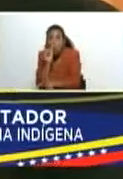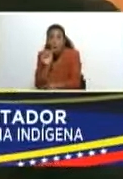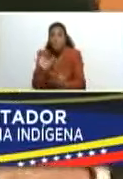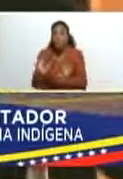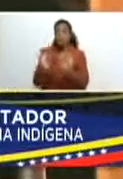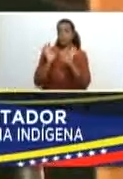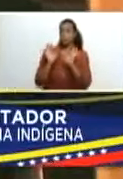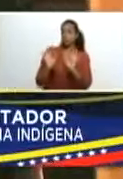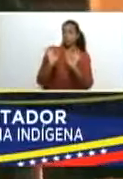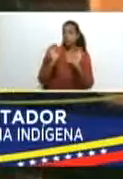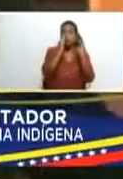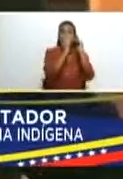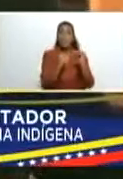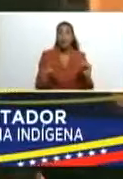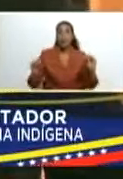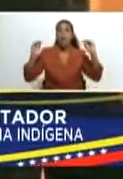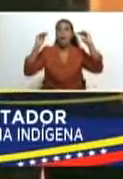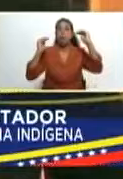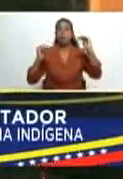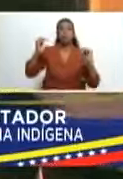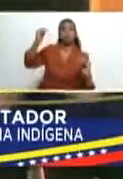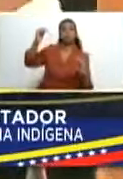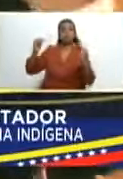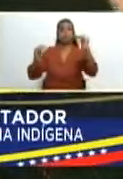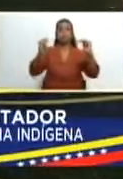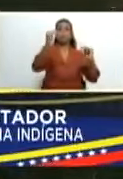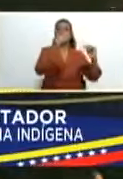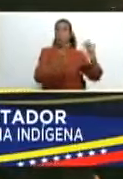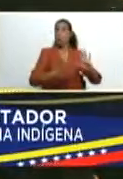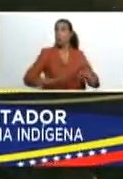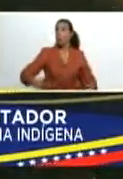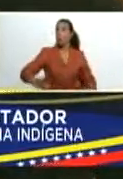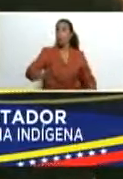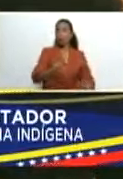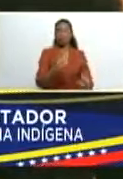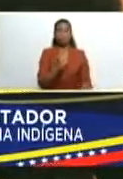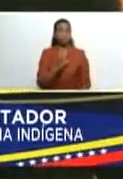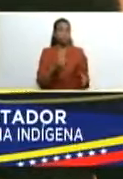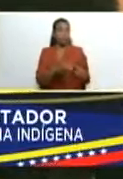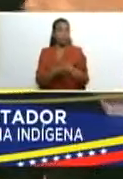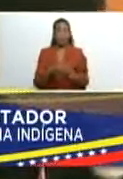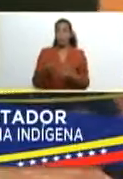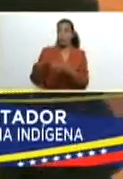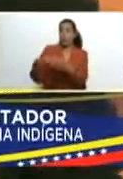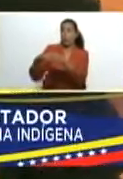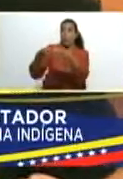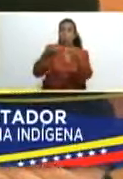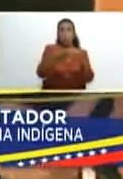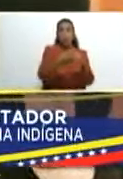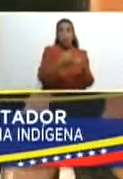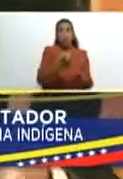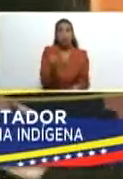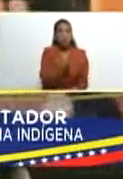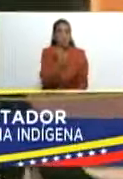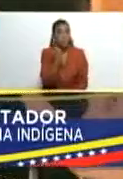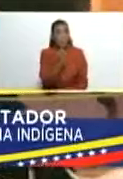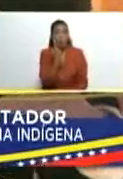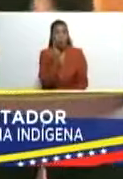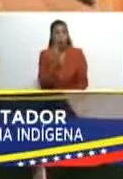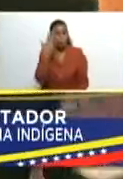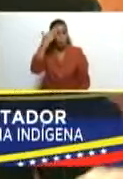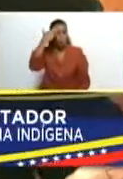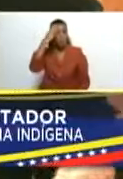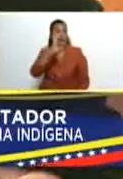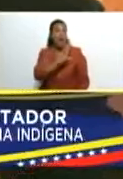privilegiados, superiores a otros, de otra categoría, le habría bastado a Dios, que se supone en